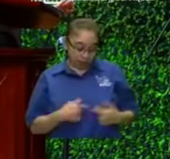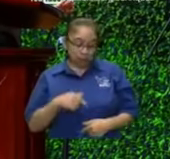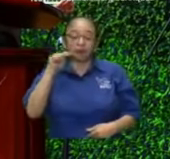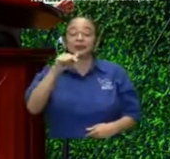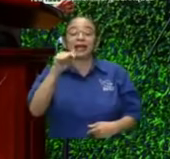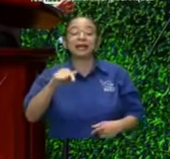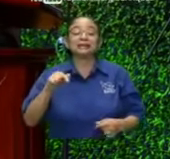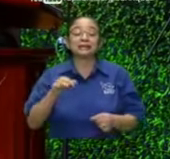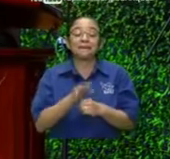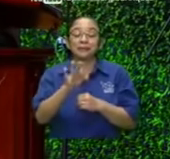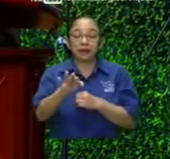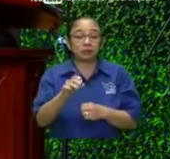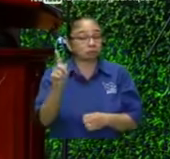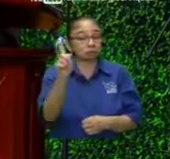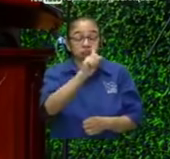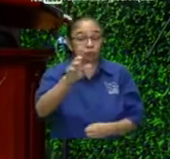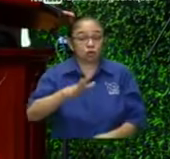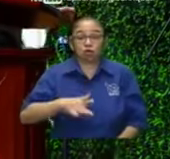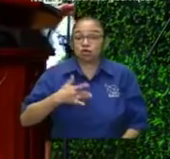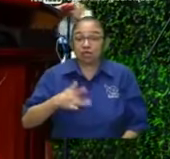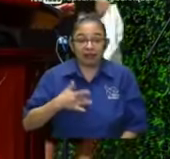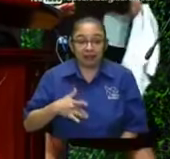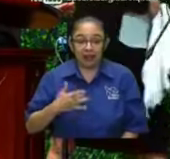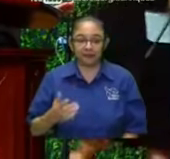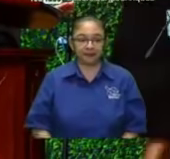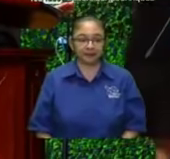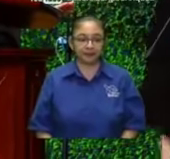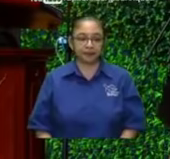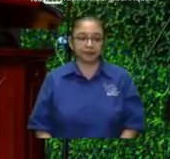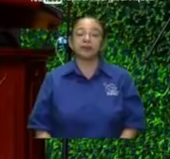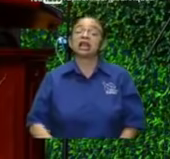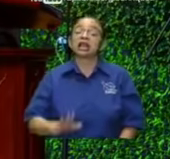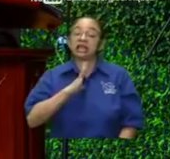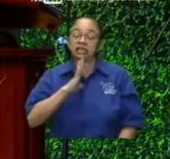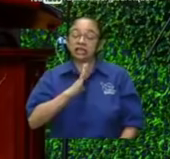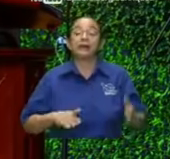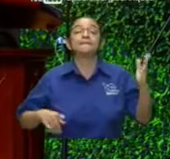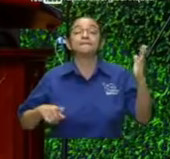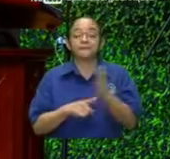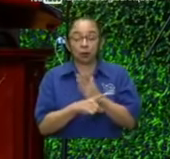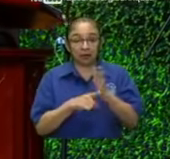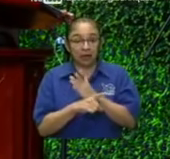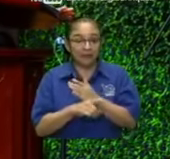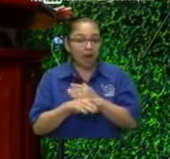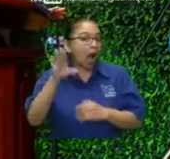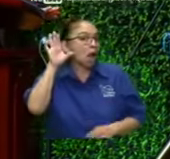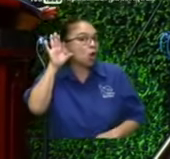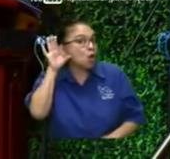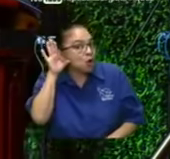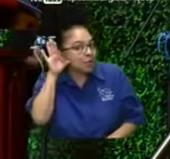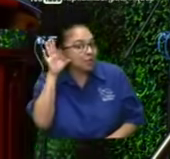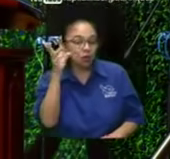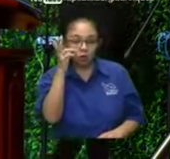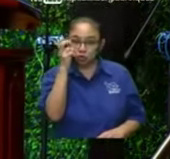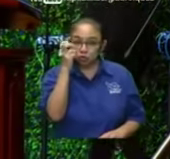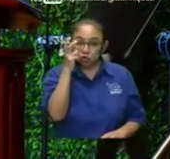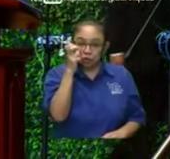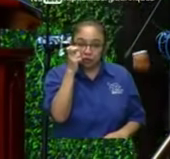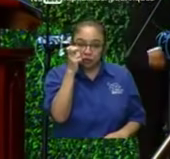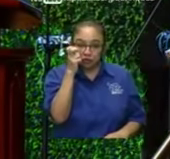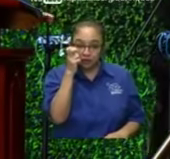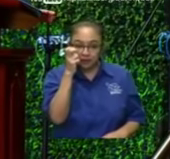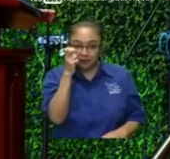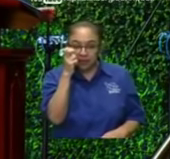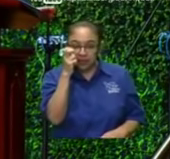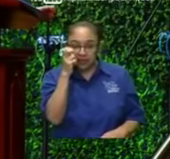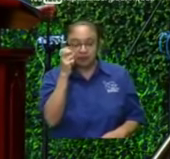vuelto insensible y con dificultad oyen con sus oídos y sus ojos se han cerrado. No sea